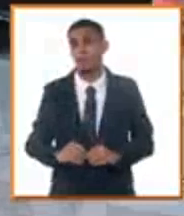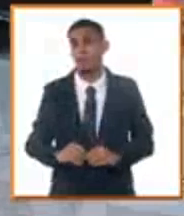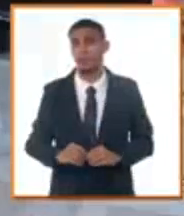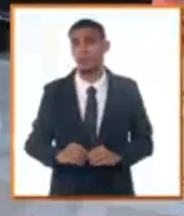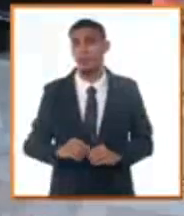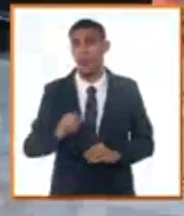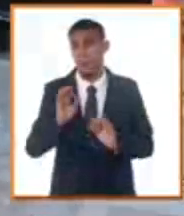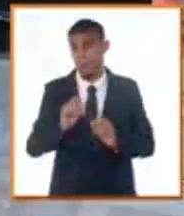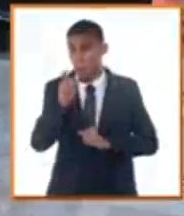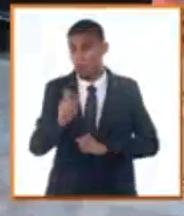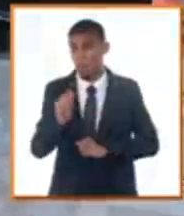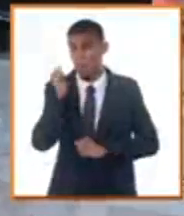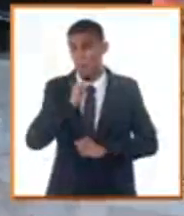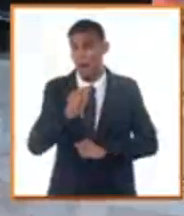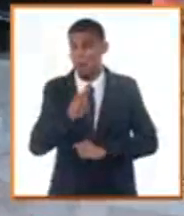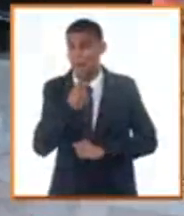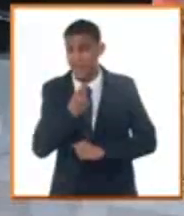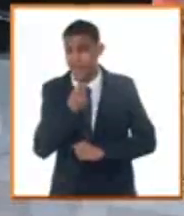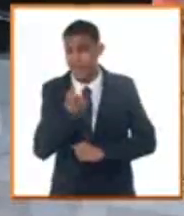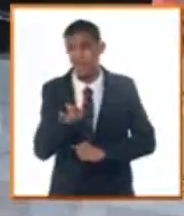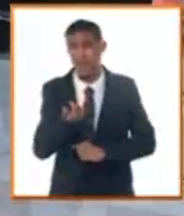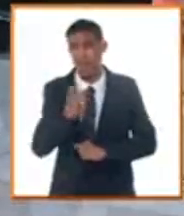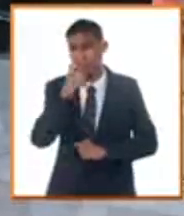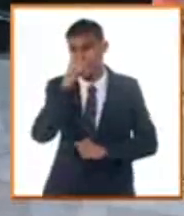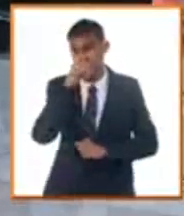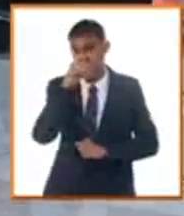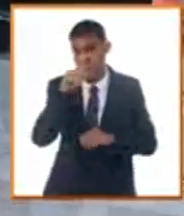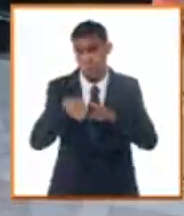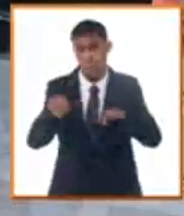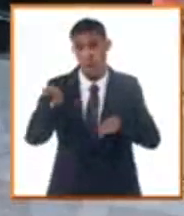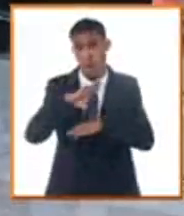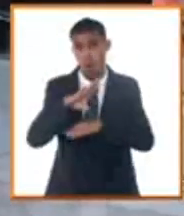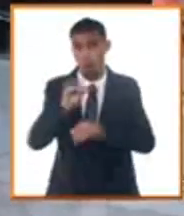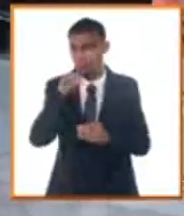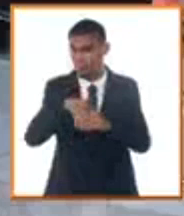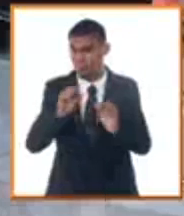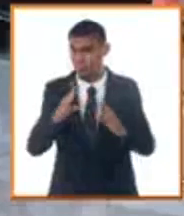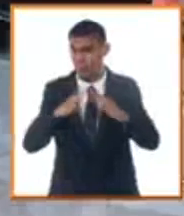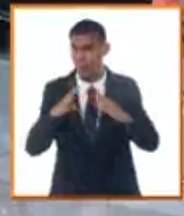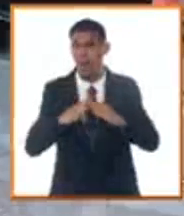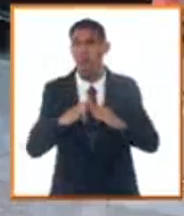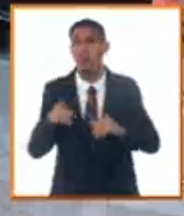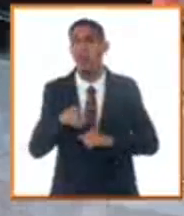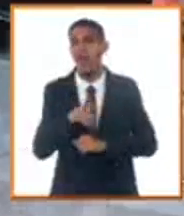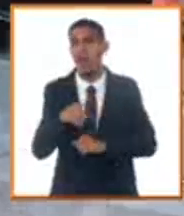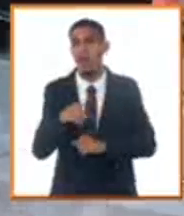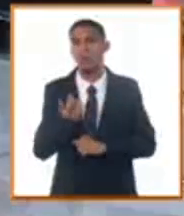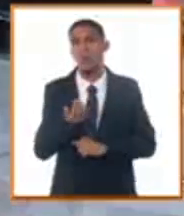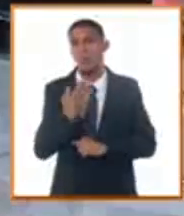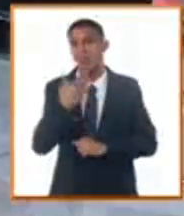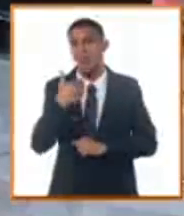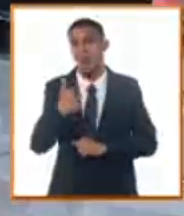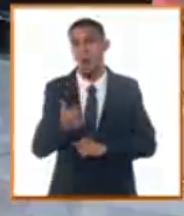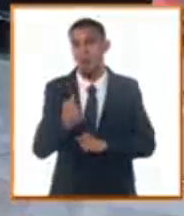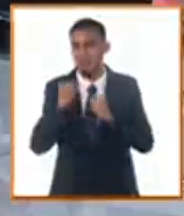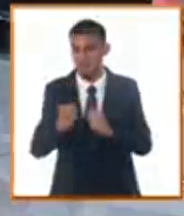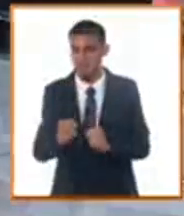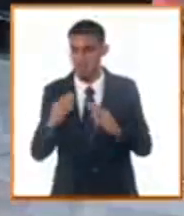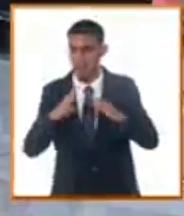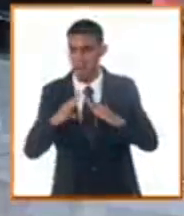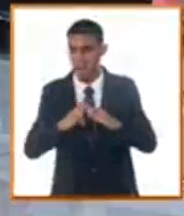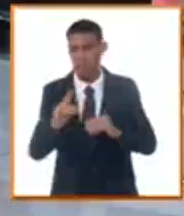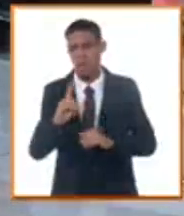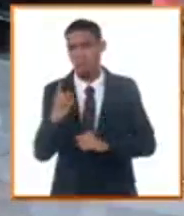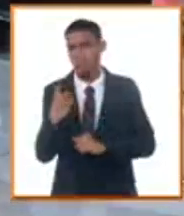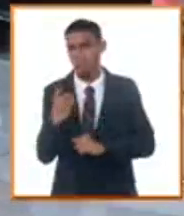más de mayor edad, la que está en la casa, y eso hace que también tengamos un poco de alfabetizar a las personas en el